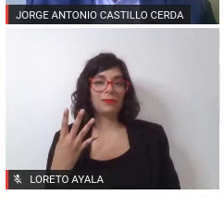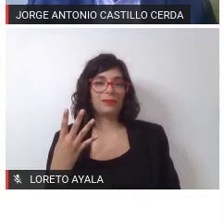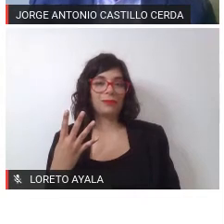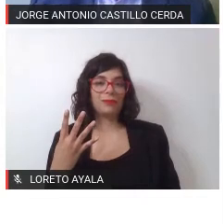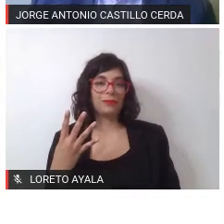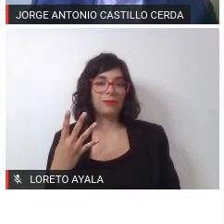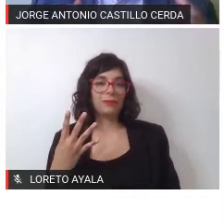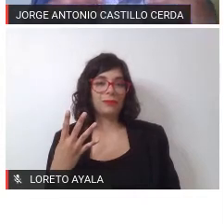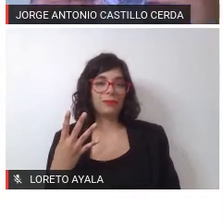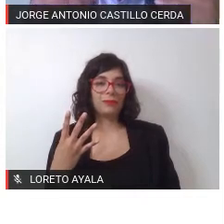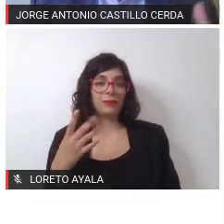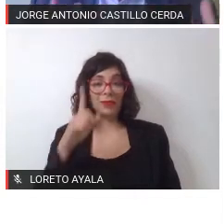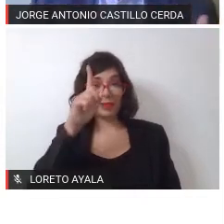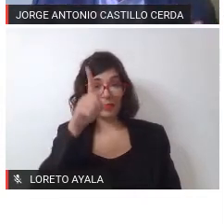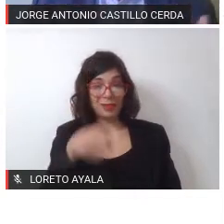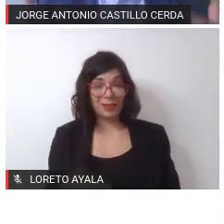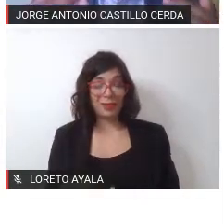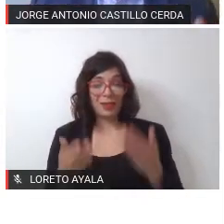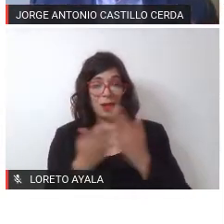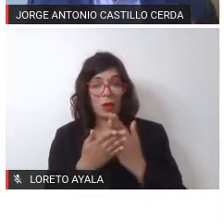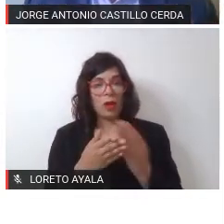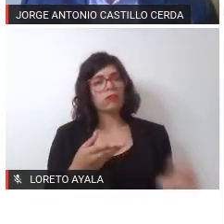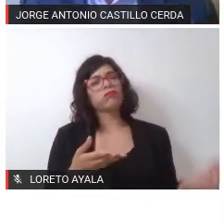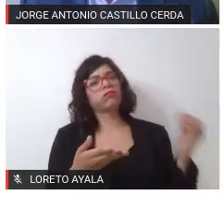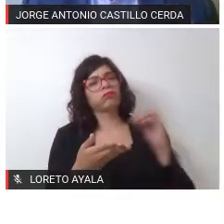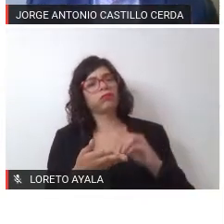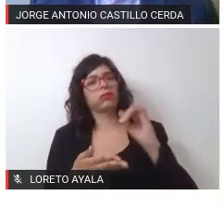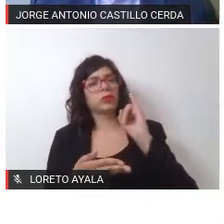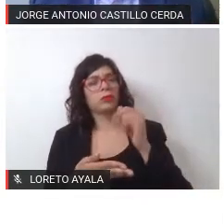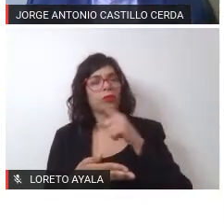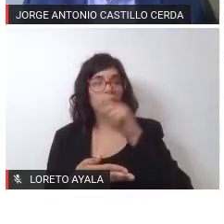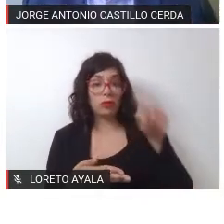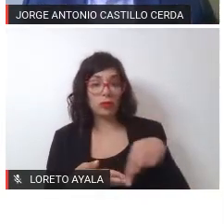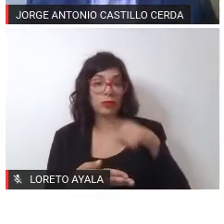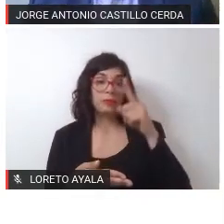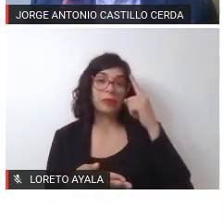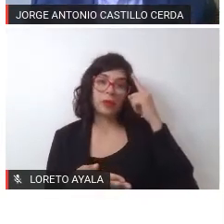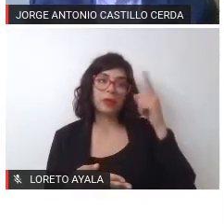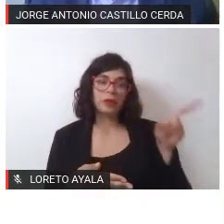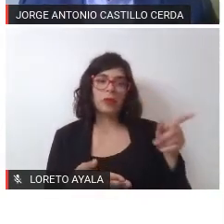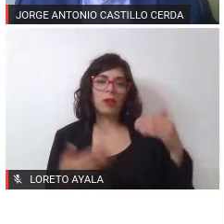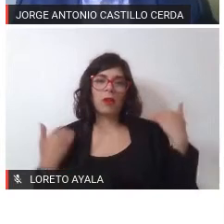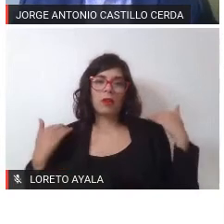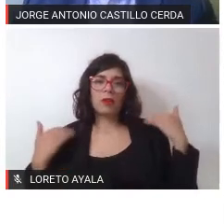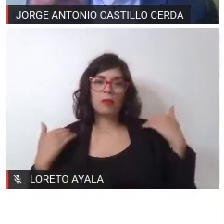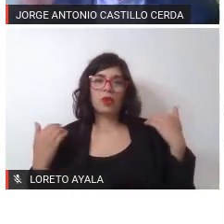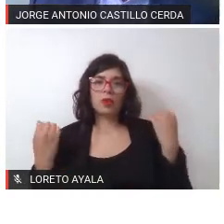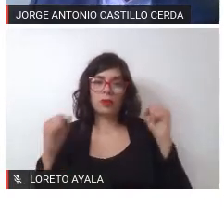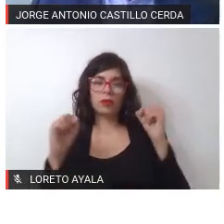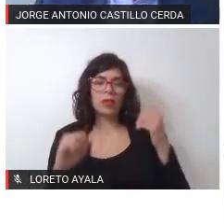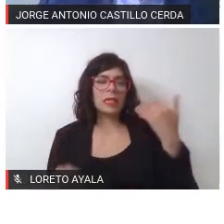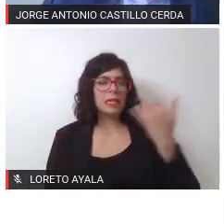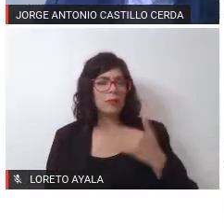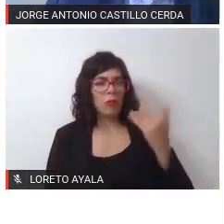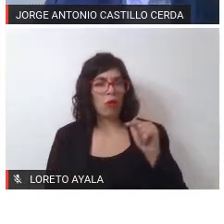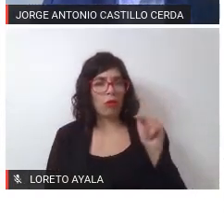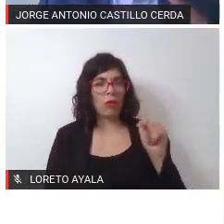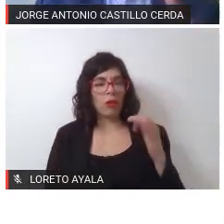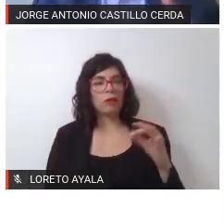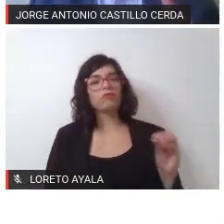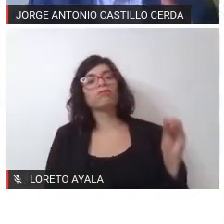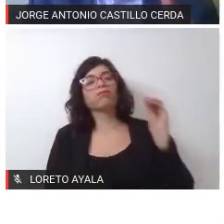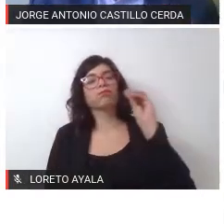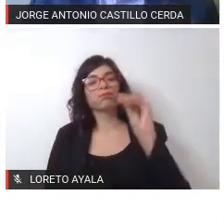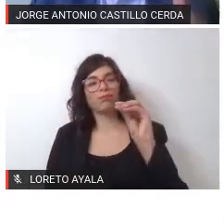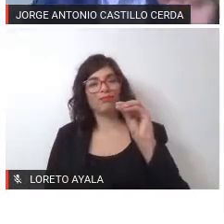Estas escuelas la pusieron porque ellos consideran que la asignatura sigue siendo importante, ¿ya? Así